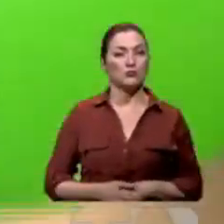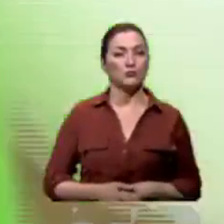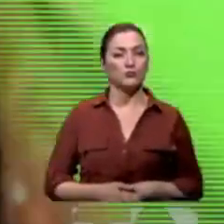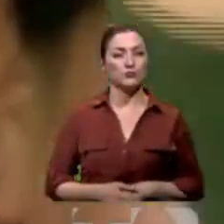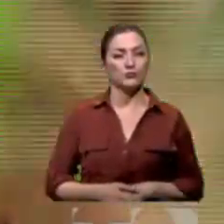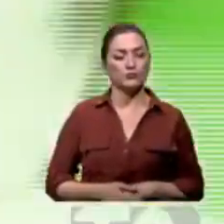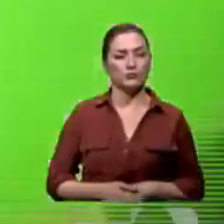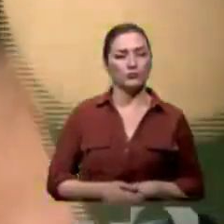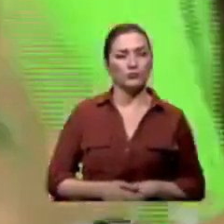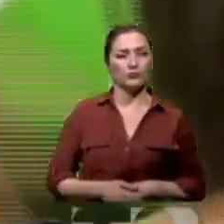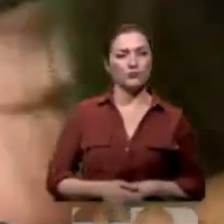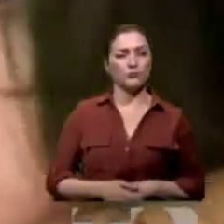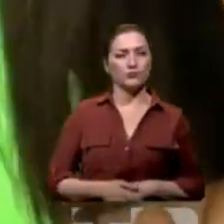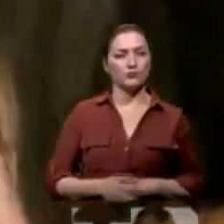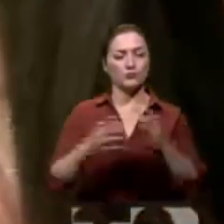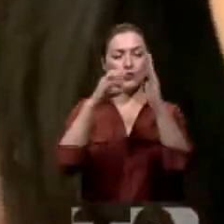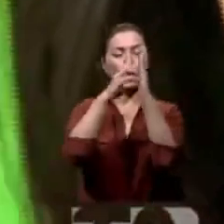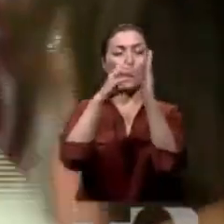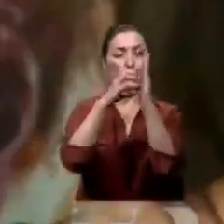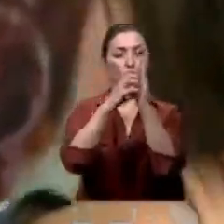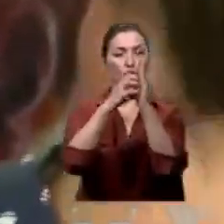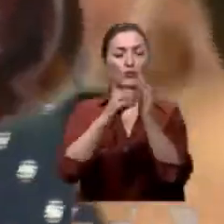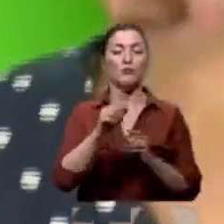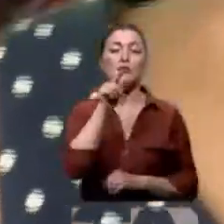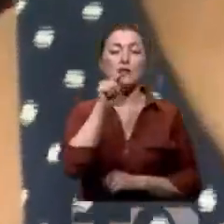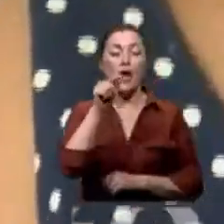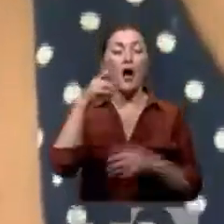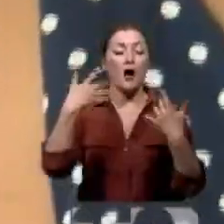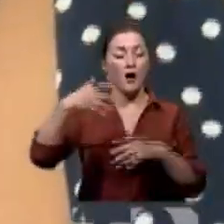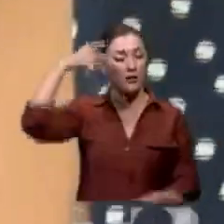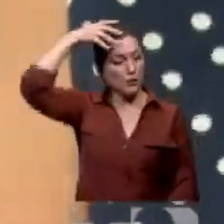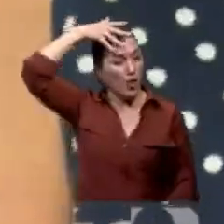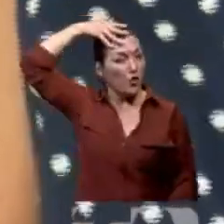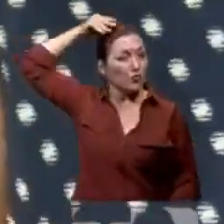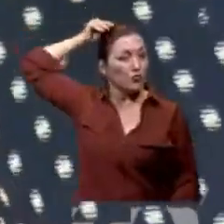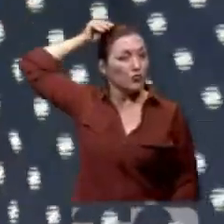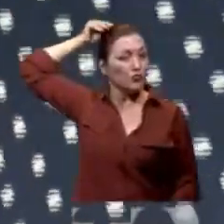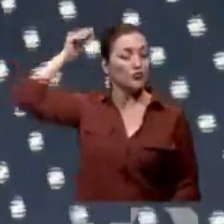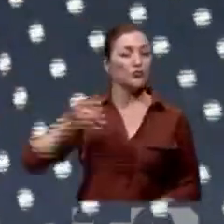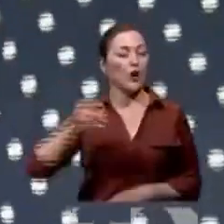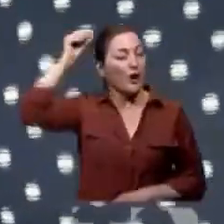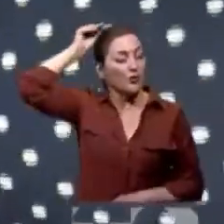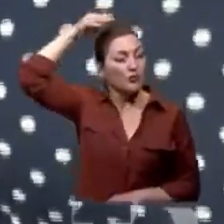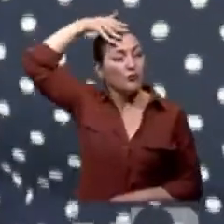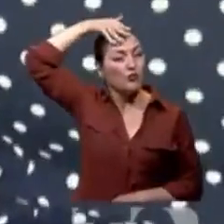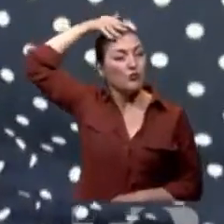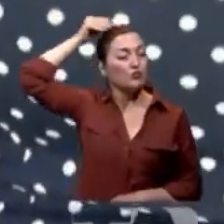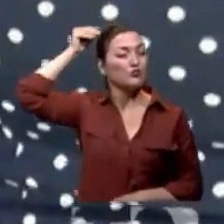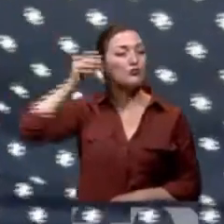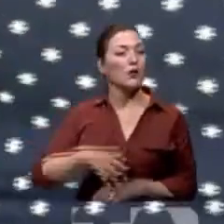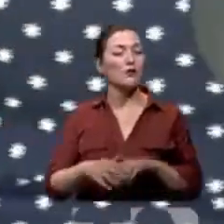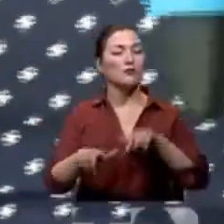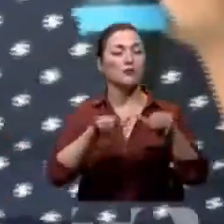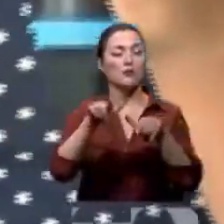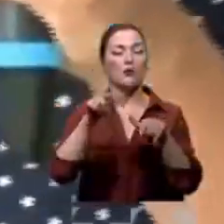El Marqués. Completito este Daniel Noboa, que lo han hecho una guagua de pan aquí en la Panificadora El